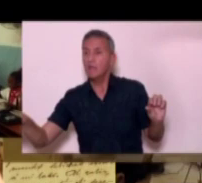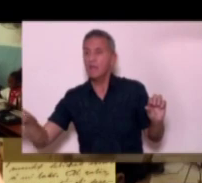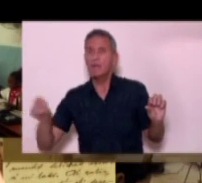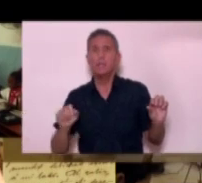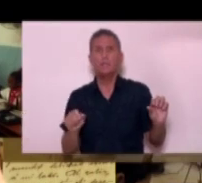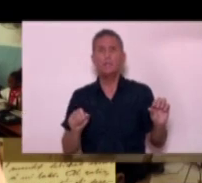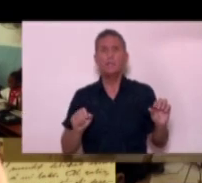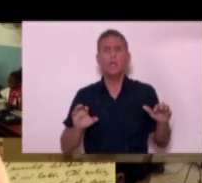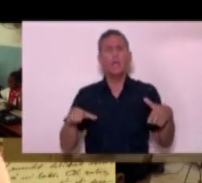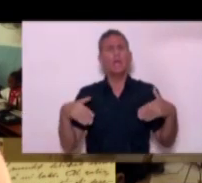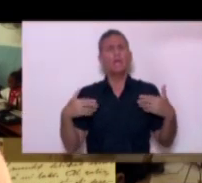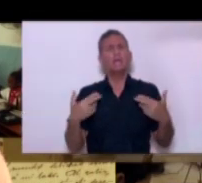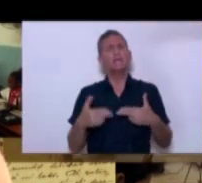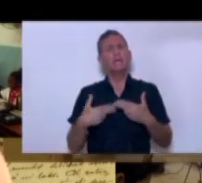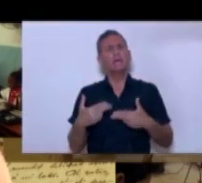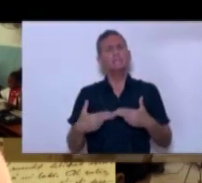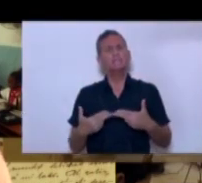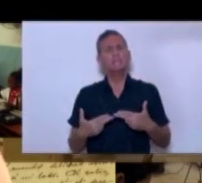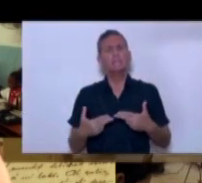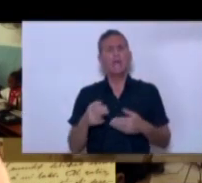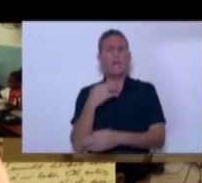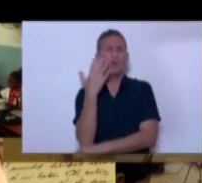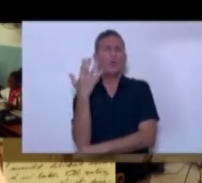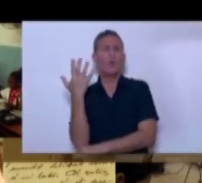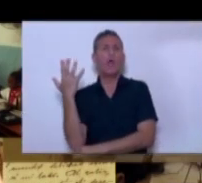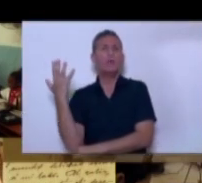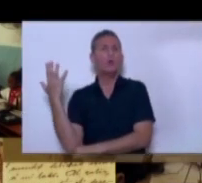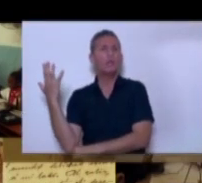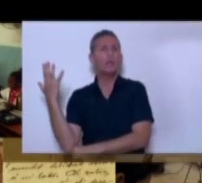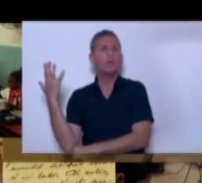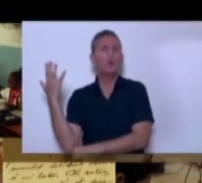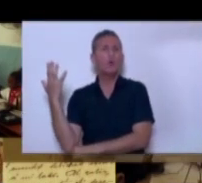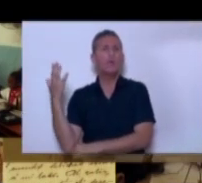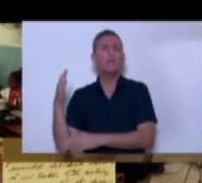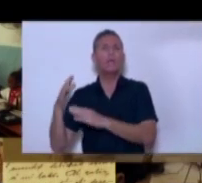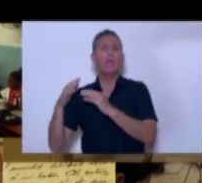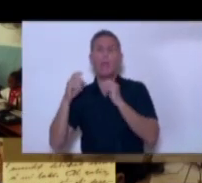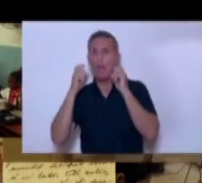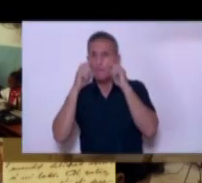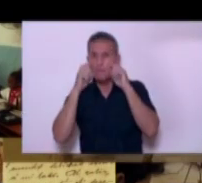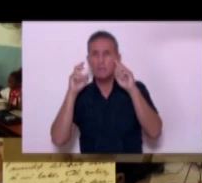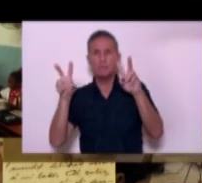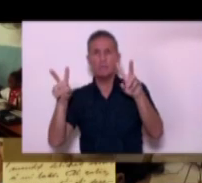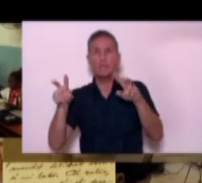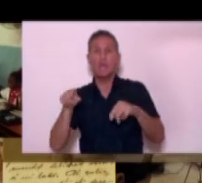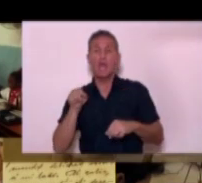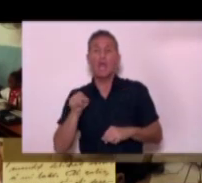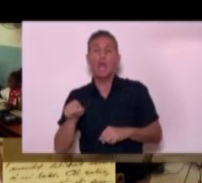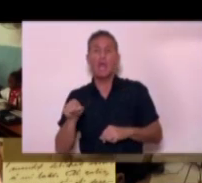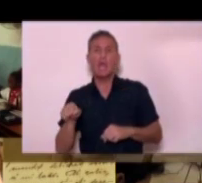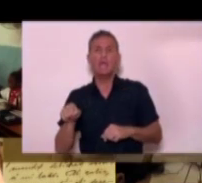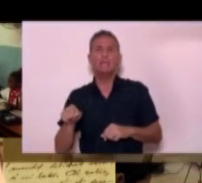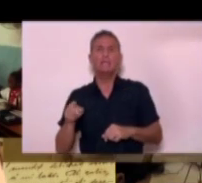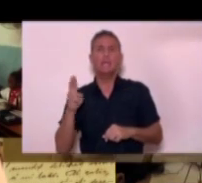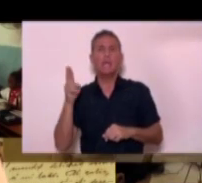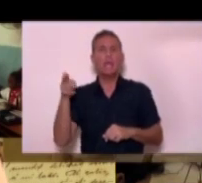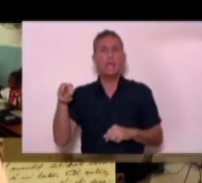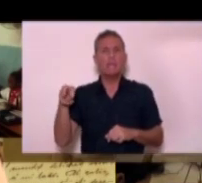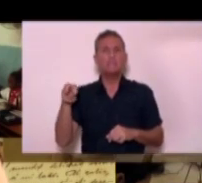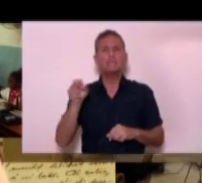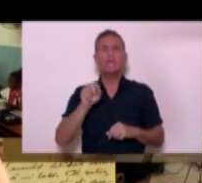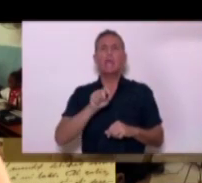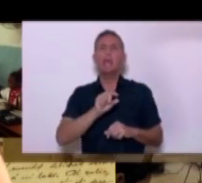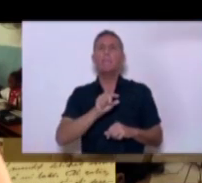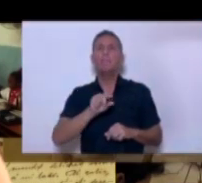ruiseñor. ¿Y qué hacía? En un árbol del bosque vivía. Este, lógicamente, es el